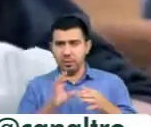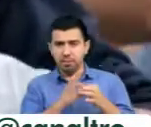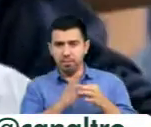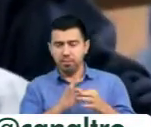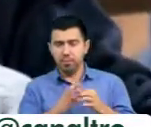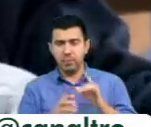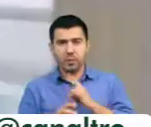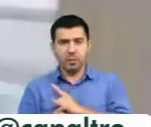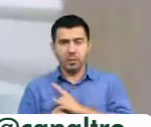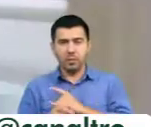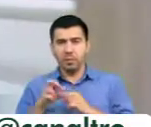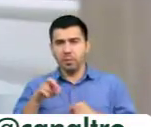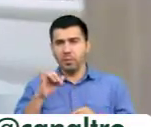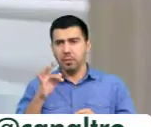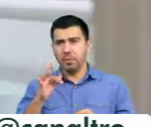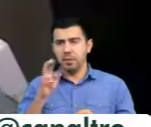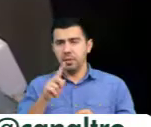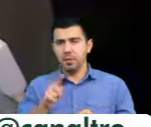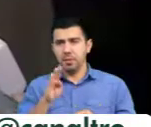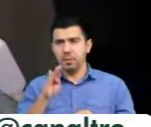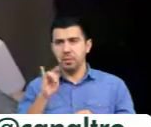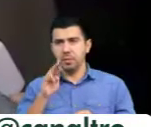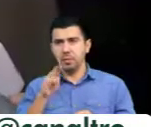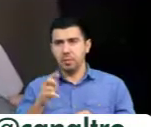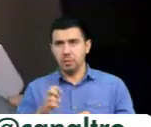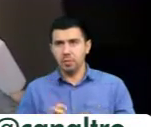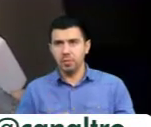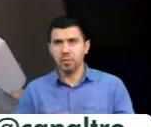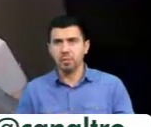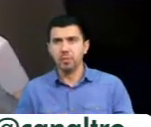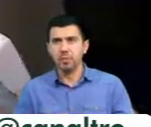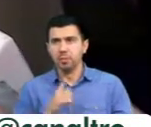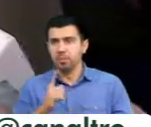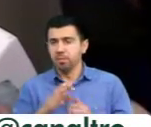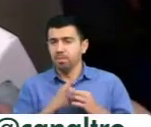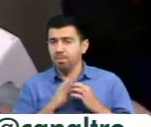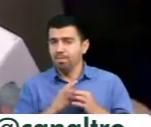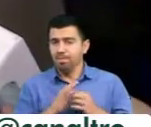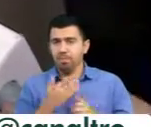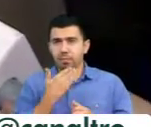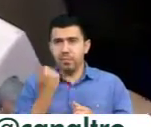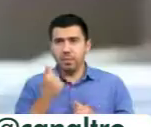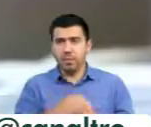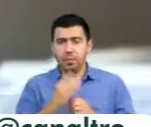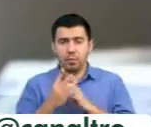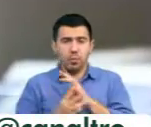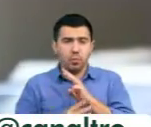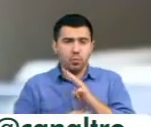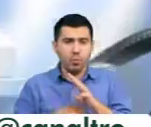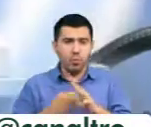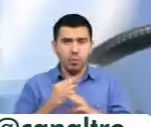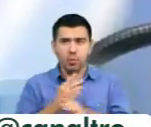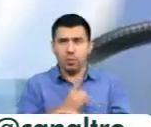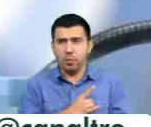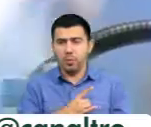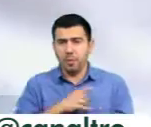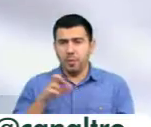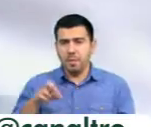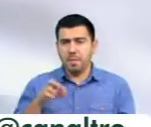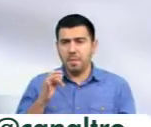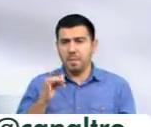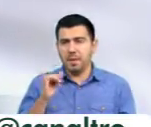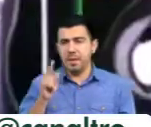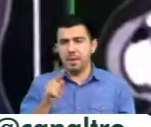para generar mayor calidad educativa de la mano con una nueva universidad del mundo que la universidad peter entonces aquí lo que es lo que para mí esta educación